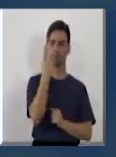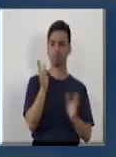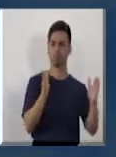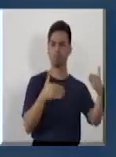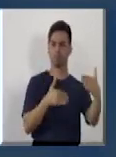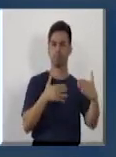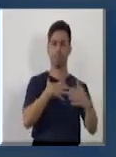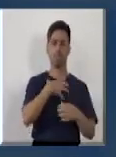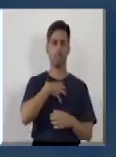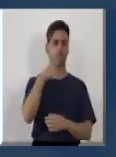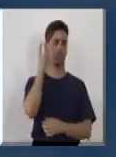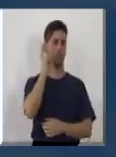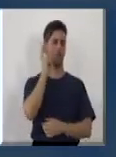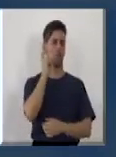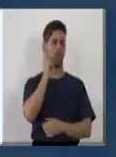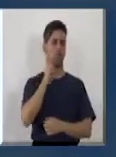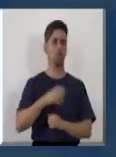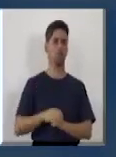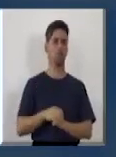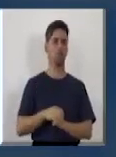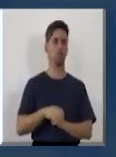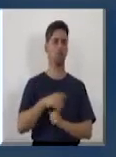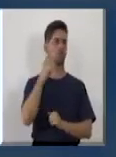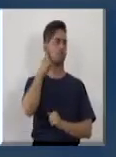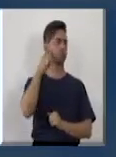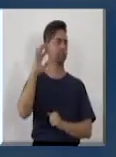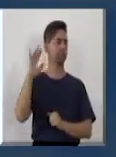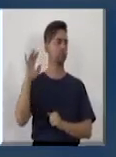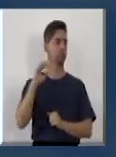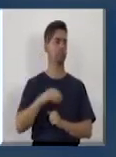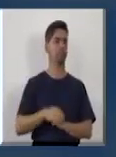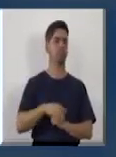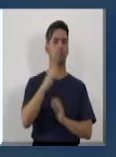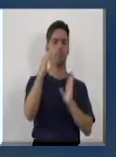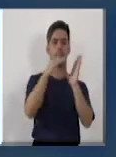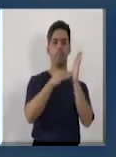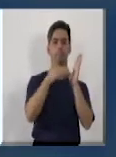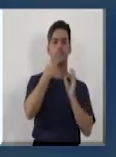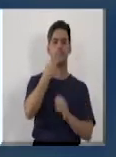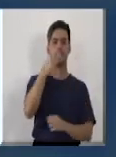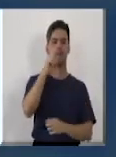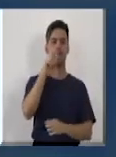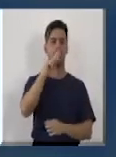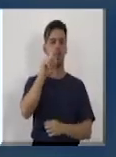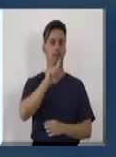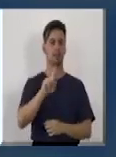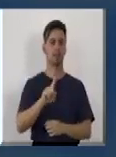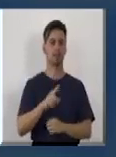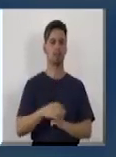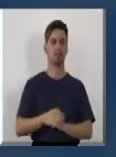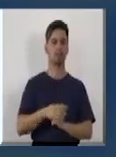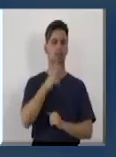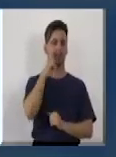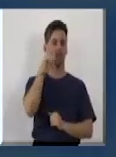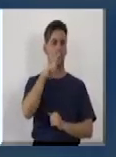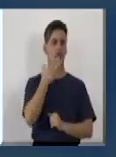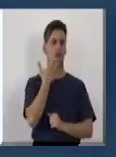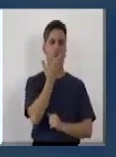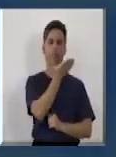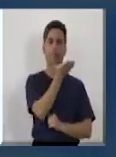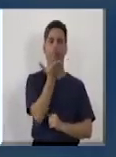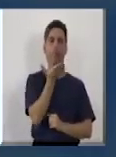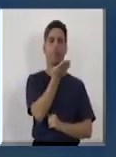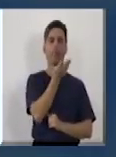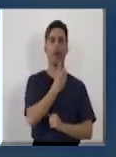una frecuencia de 1000 Hz. ¿Dónde será mayor la frecuencia de la oscilación? ¿En el aire o en el agua? Y la longitud de